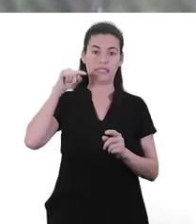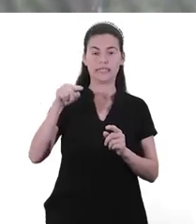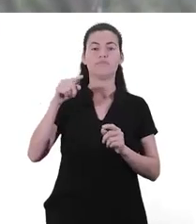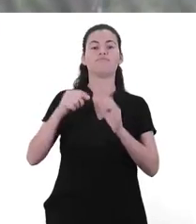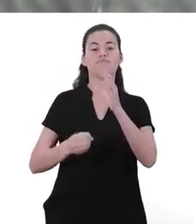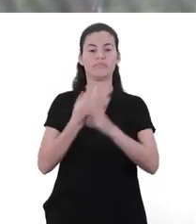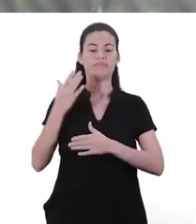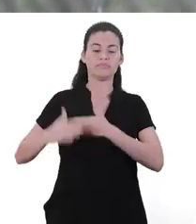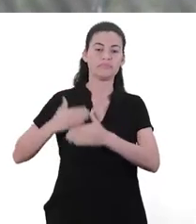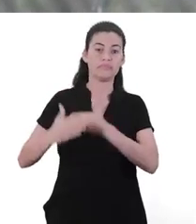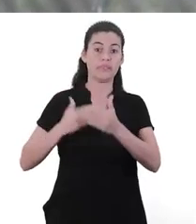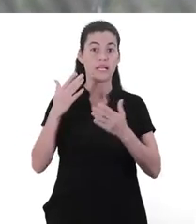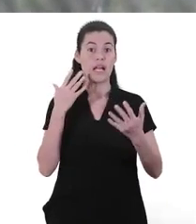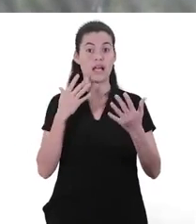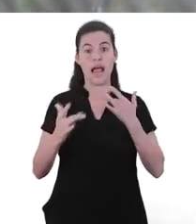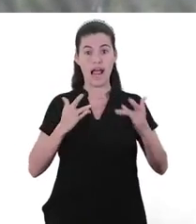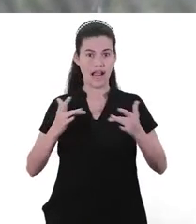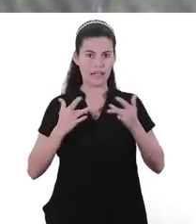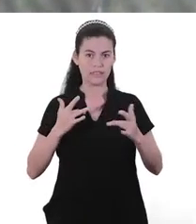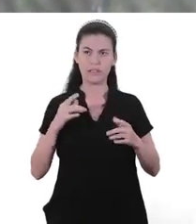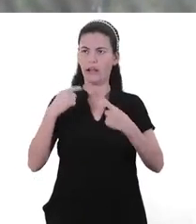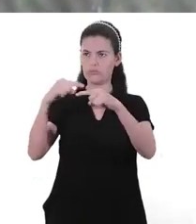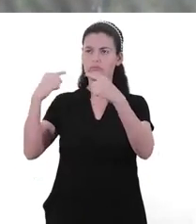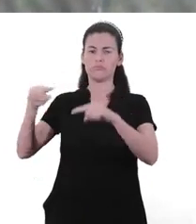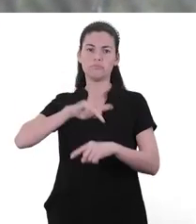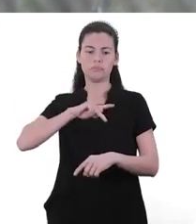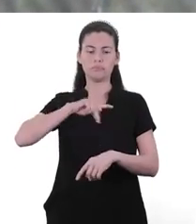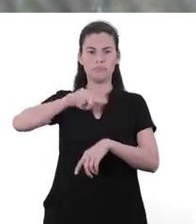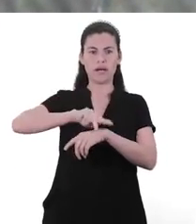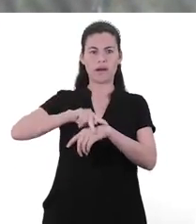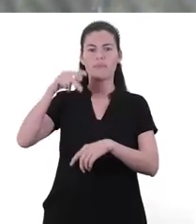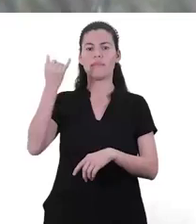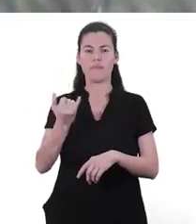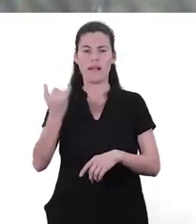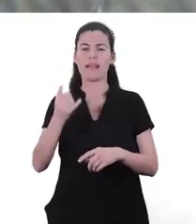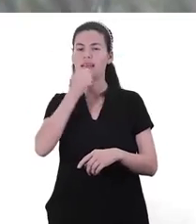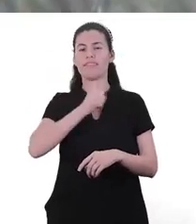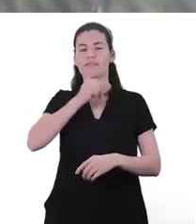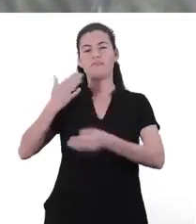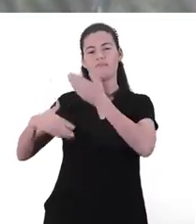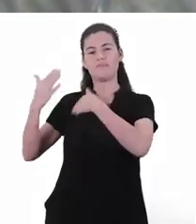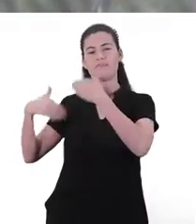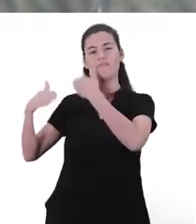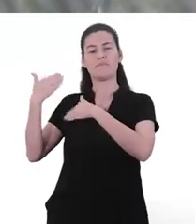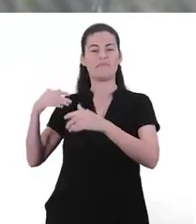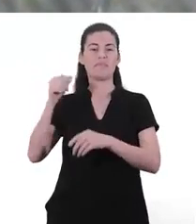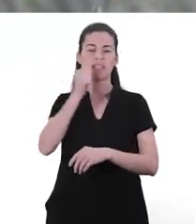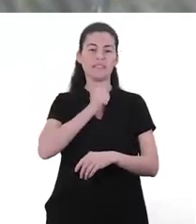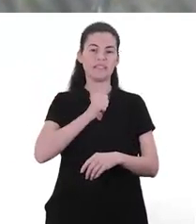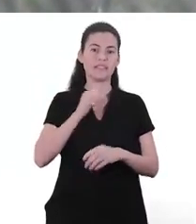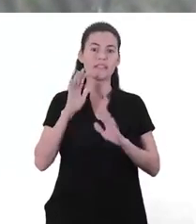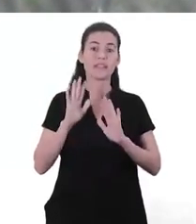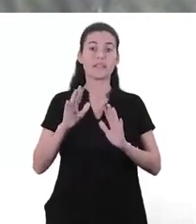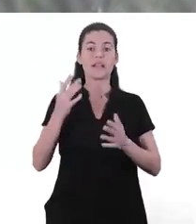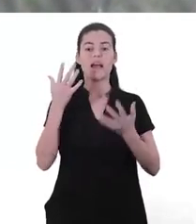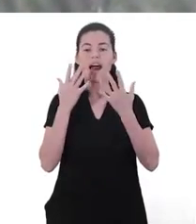mundo artístico. Pero hoy vemos a grandes artistas y sabemos que esa historia que él tiene por lo referente que es, pues